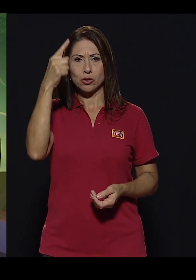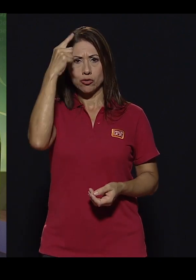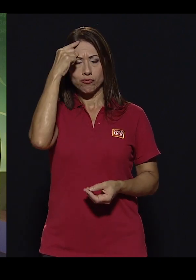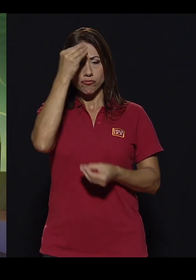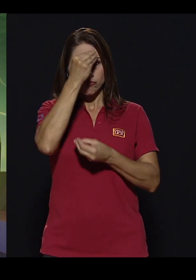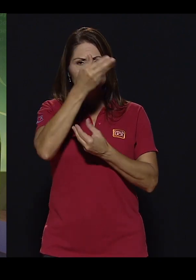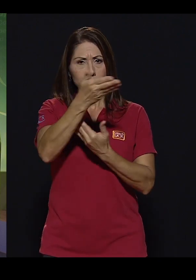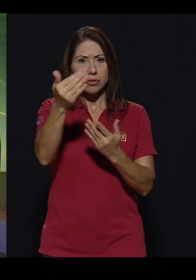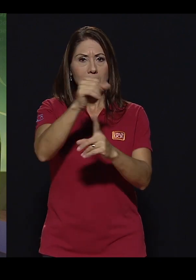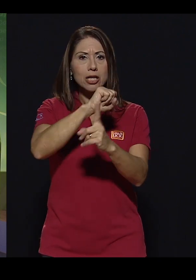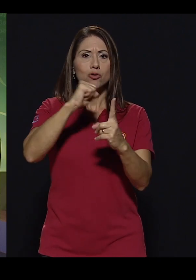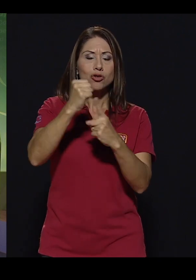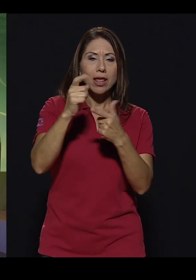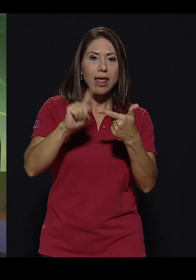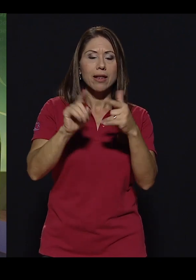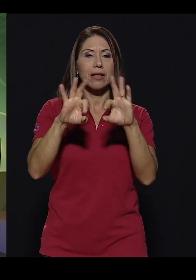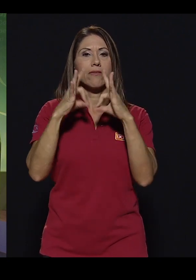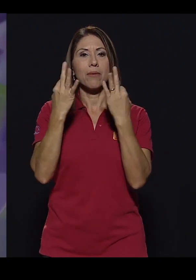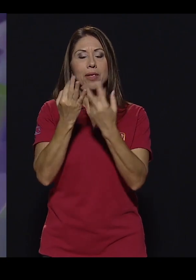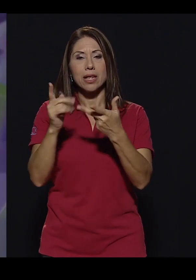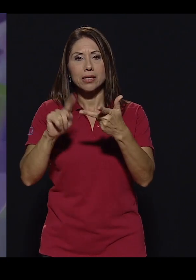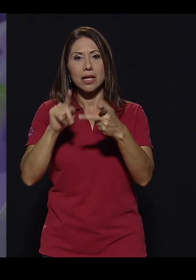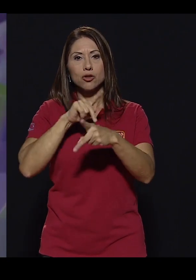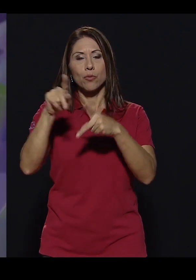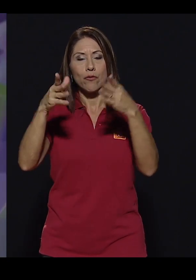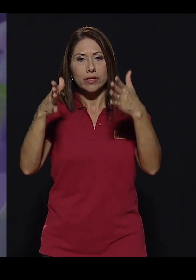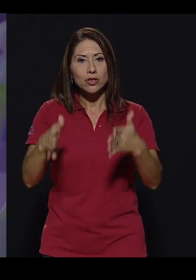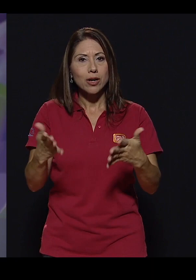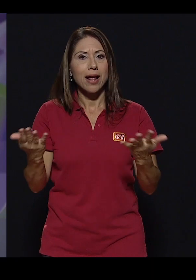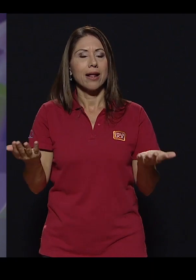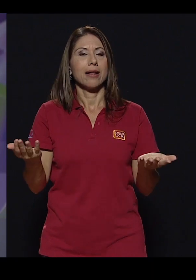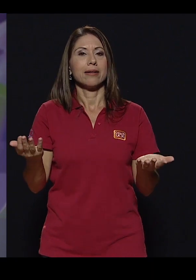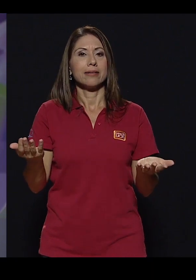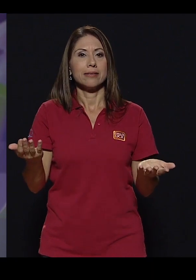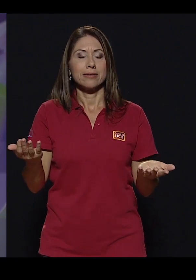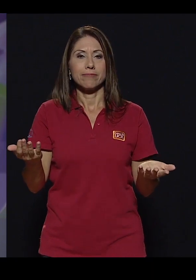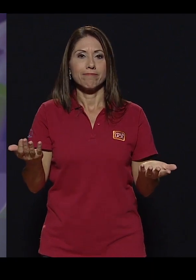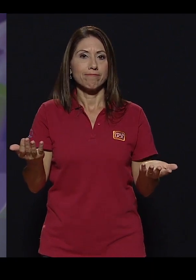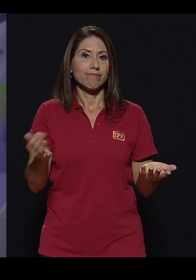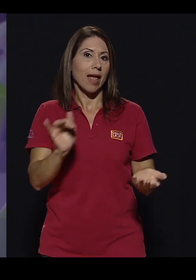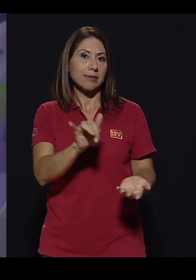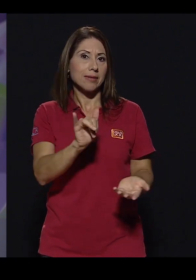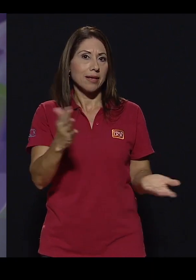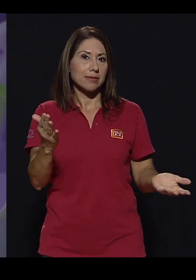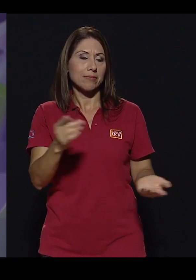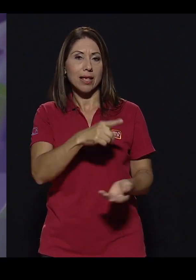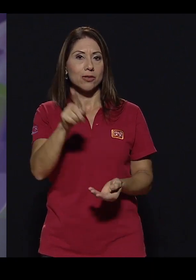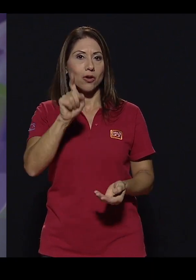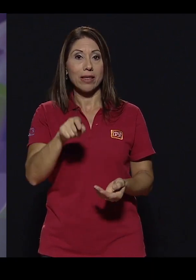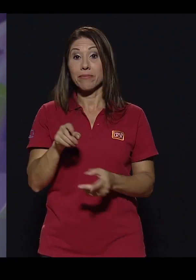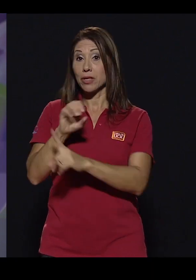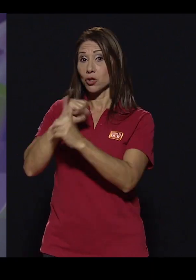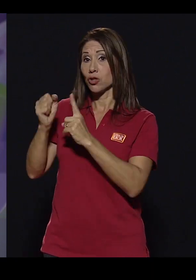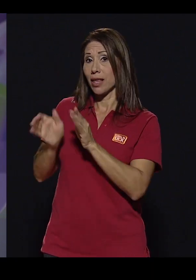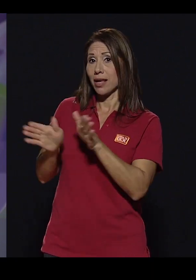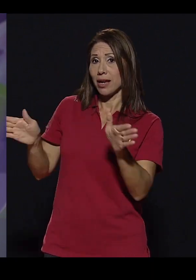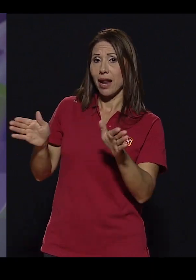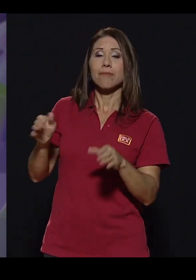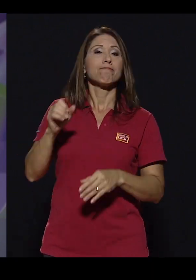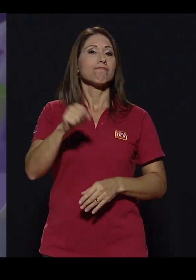crear conciencia en la sociedad en las familias en los profesionales así es eso es lo que tiene